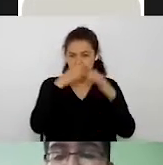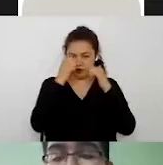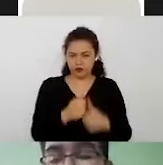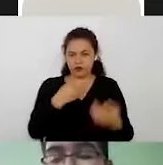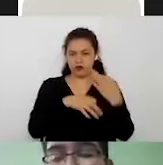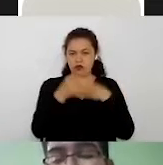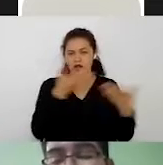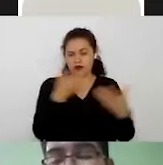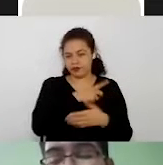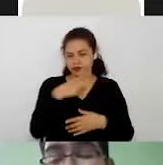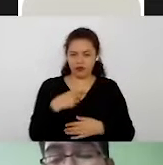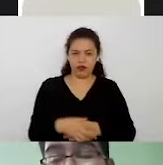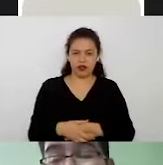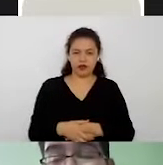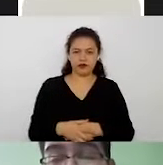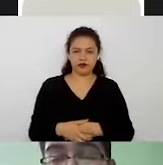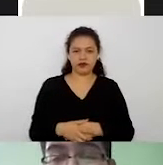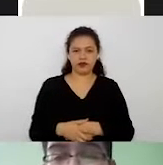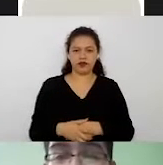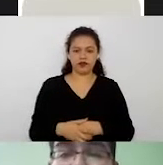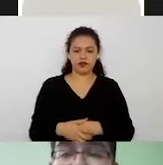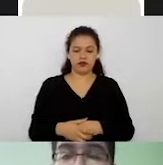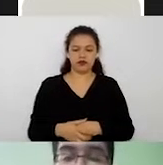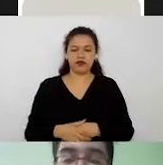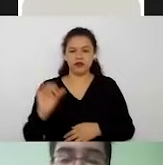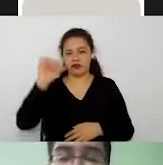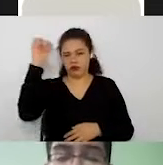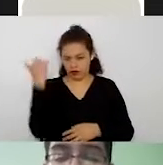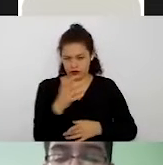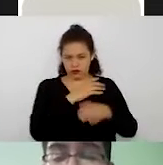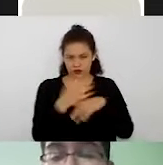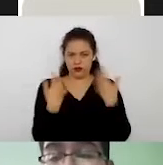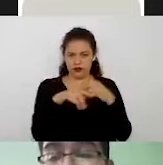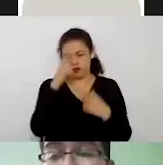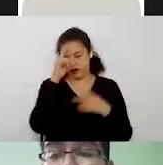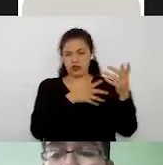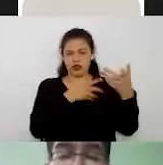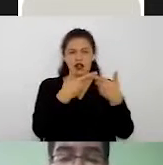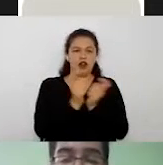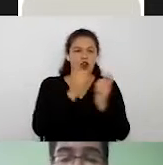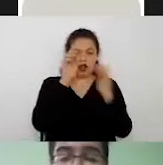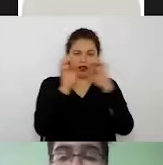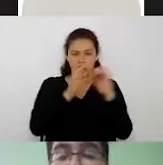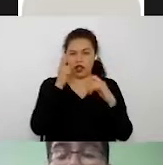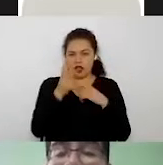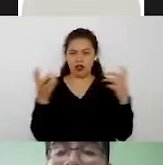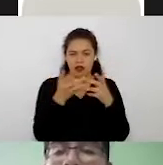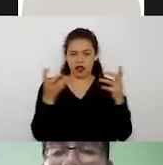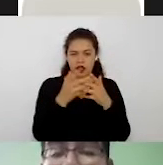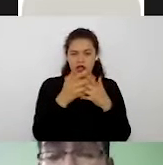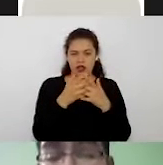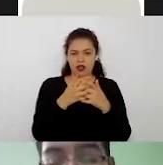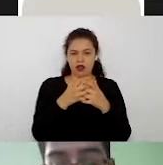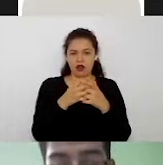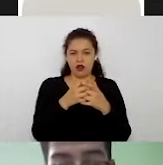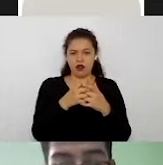lleve a cabo. Otras de las funciones también que tiene la brigada de comunicación es llevar un censo del inmueble en donde nos